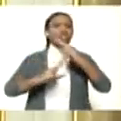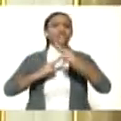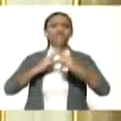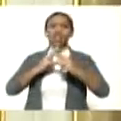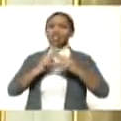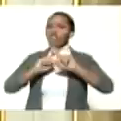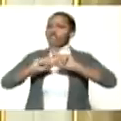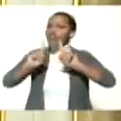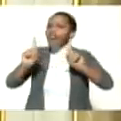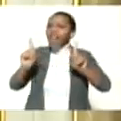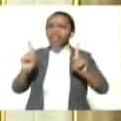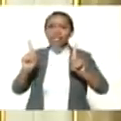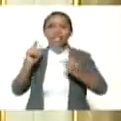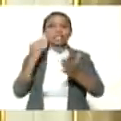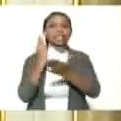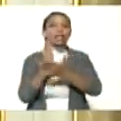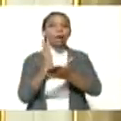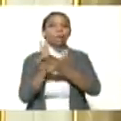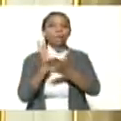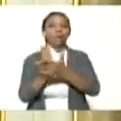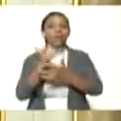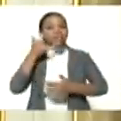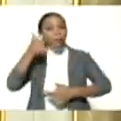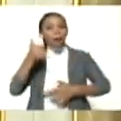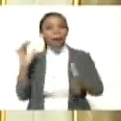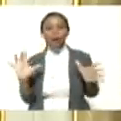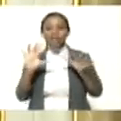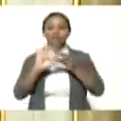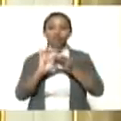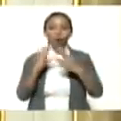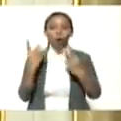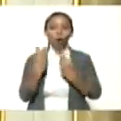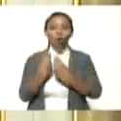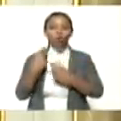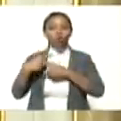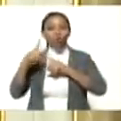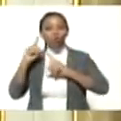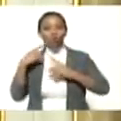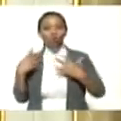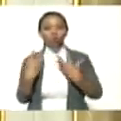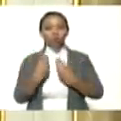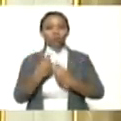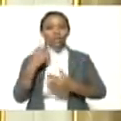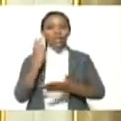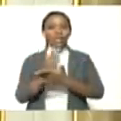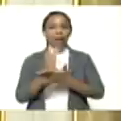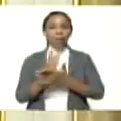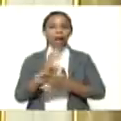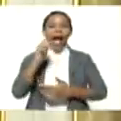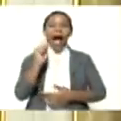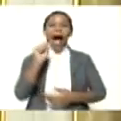Siempre llamaba combinado con otro compañero de para entonces, que no sé dónde está, Astroberto.